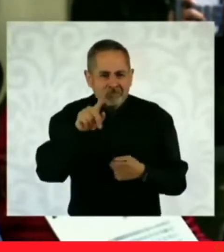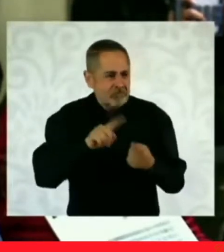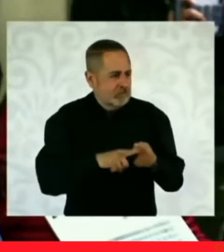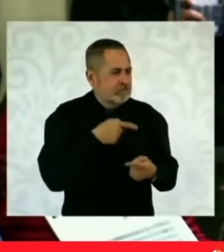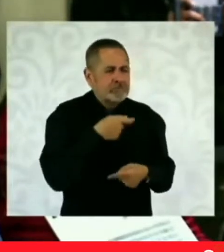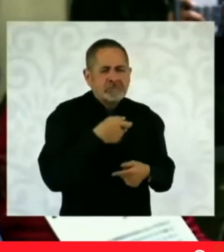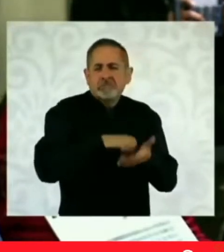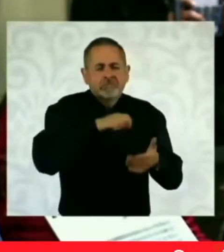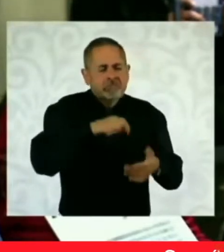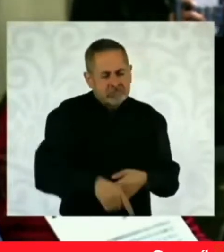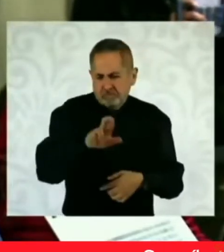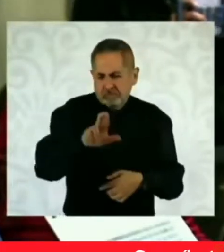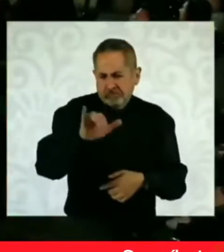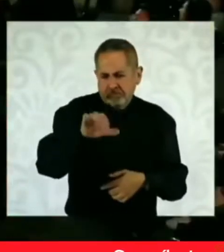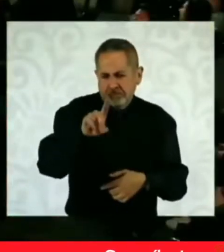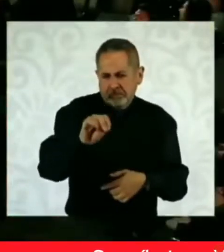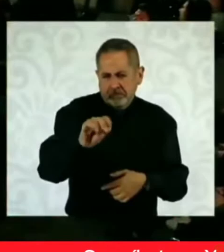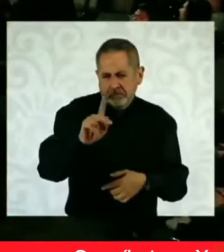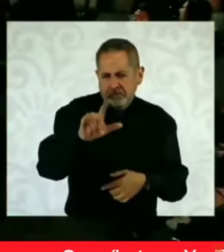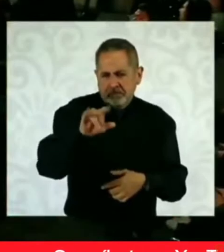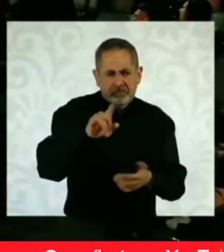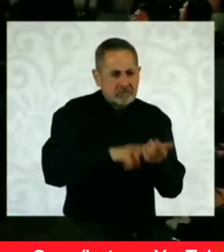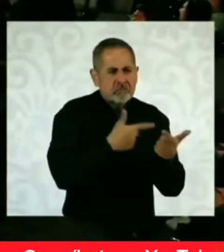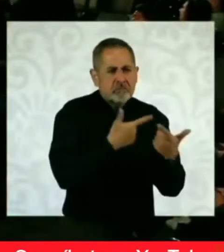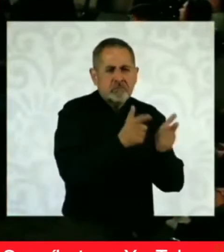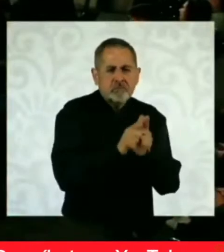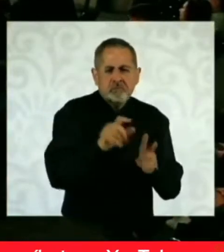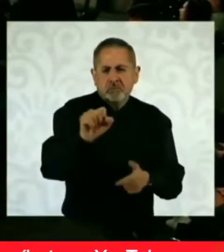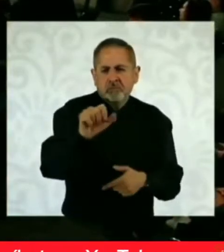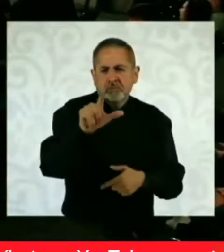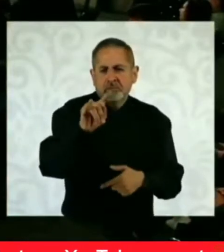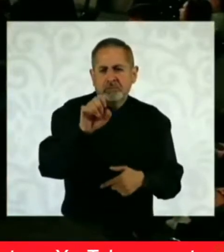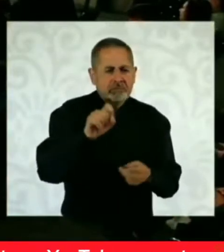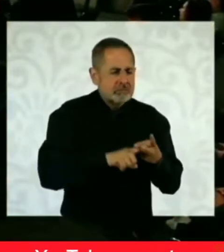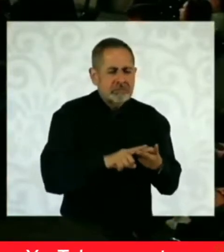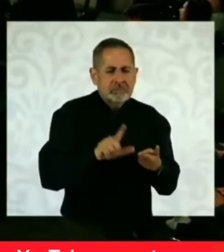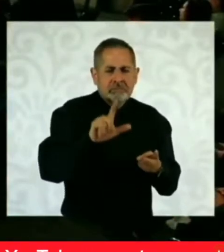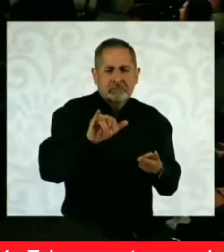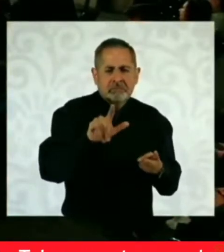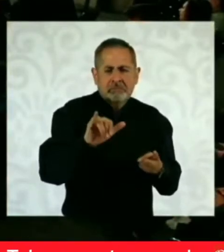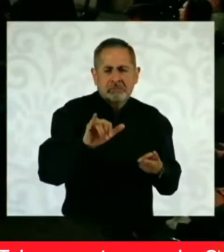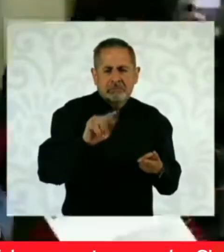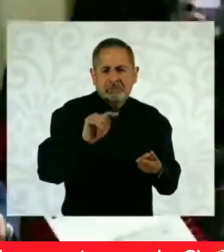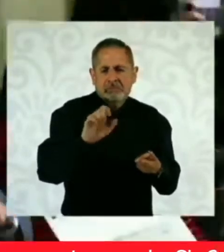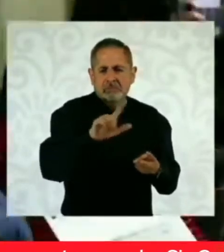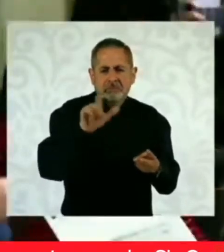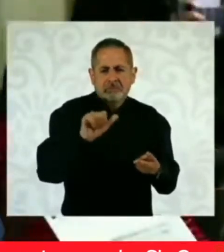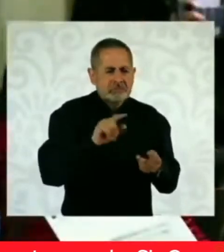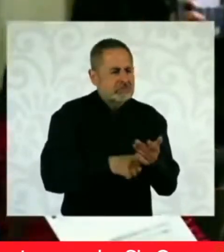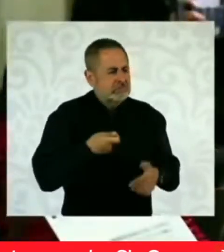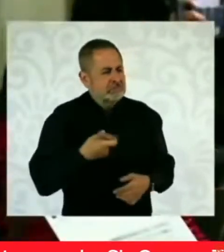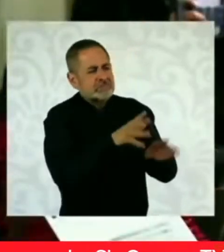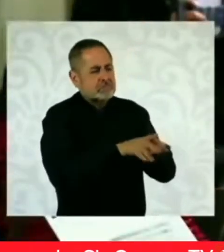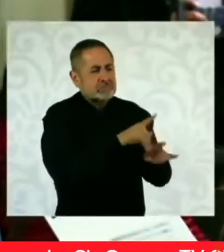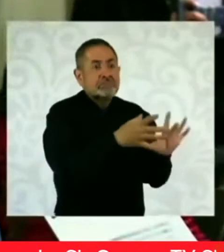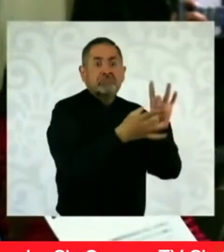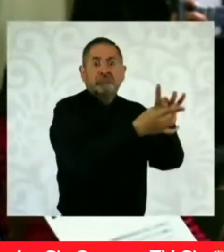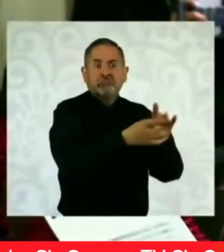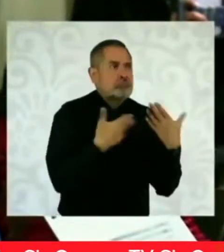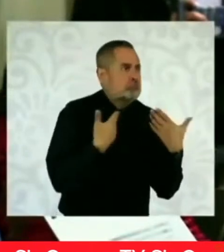grupo Salinas. ¿Cómo se le llama a las Lili Telles que no cierran filas con usted y prefieren cerrar filas con Donald